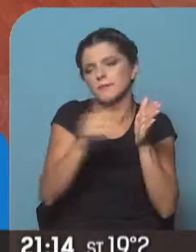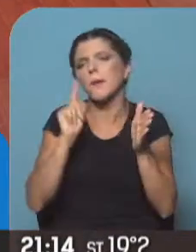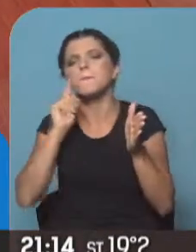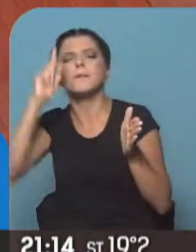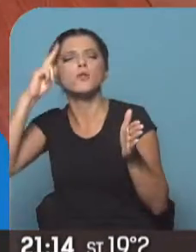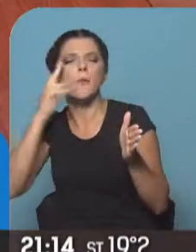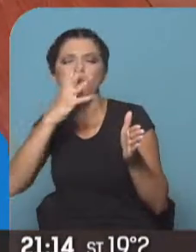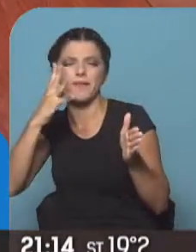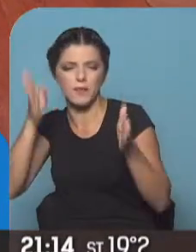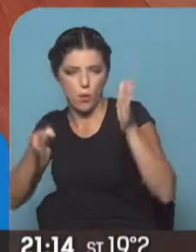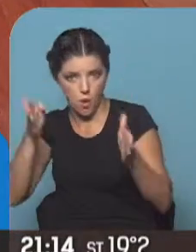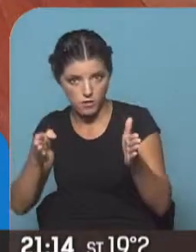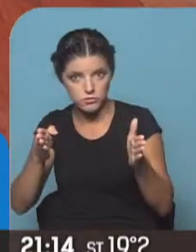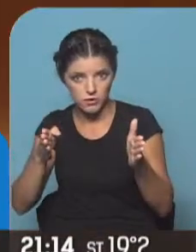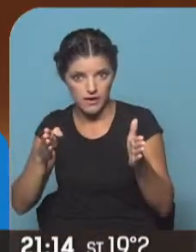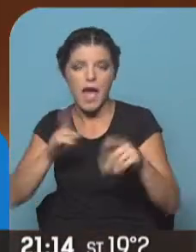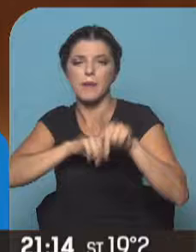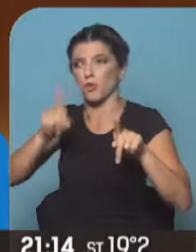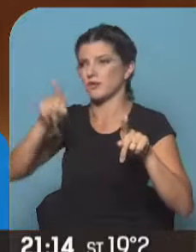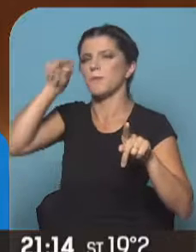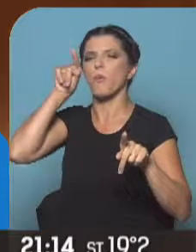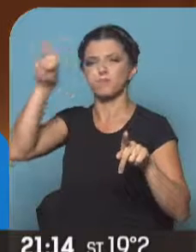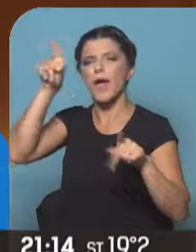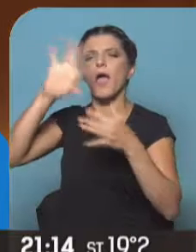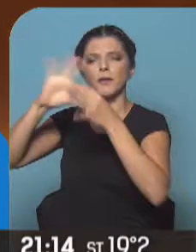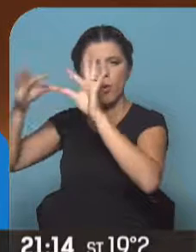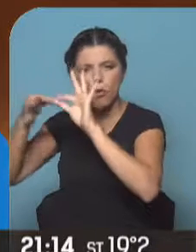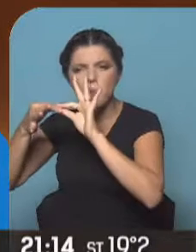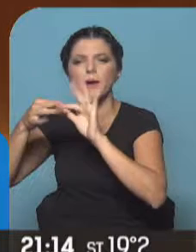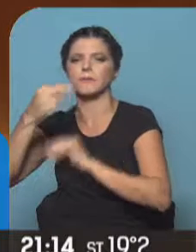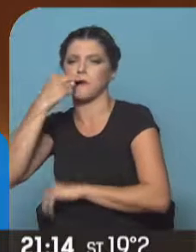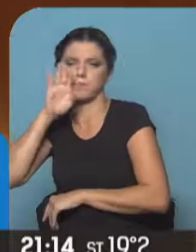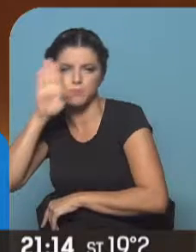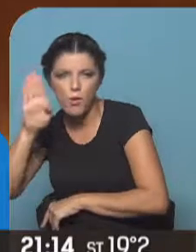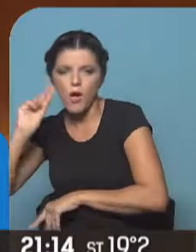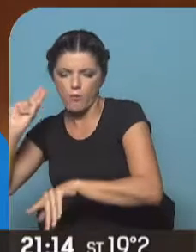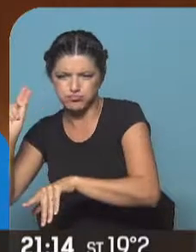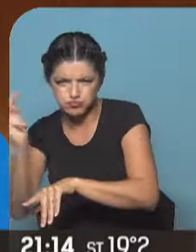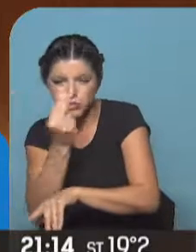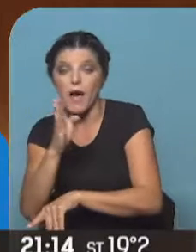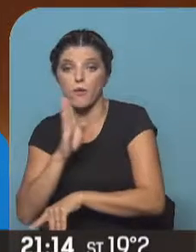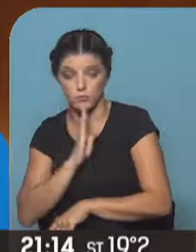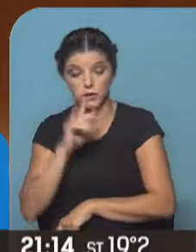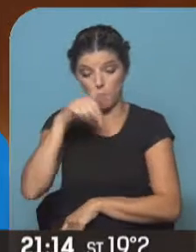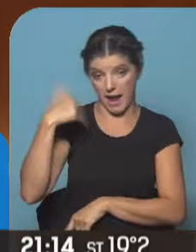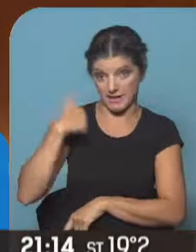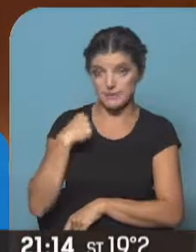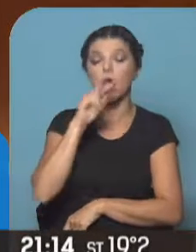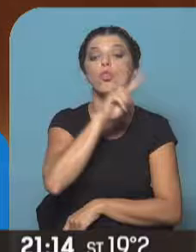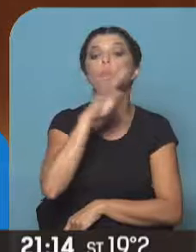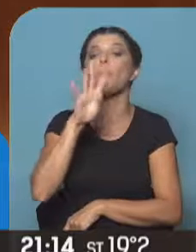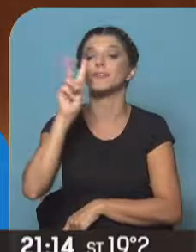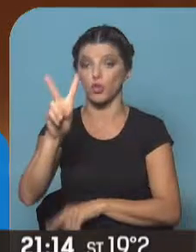1933-1944, que fue la persecución nazi a los judíos. Claro. La Argentina fue la autora de la resolución 242, que